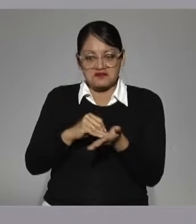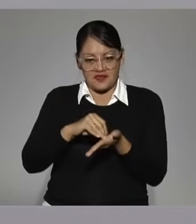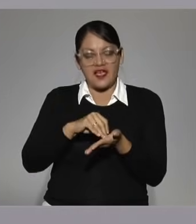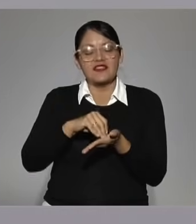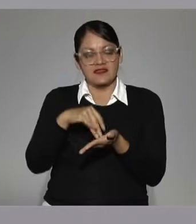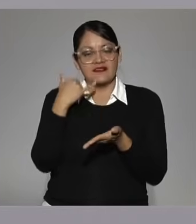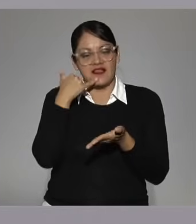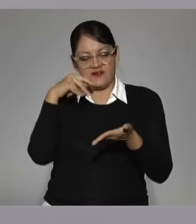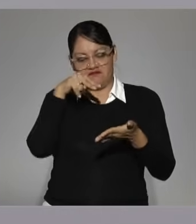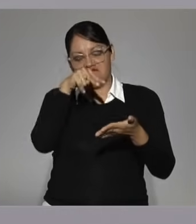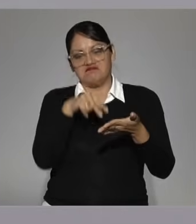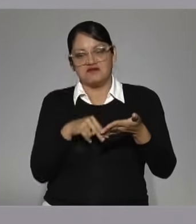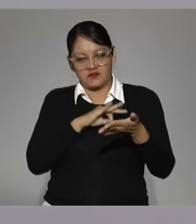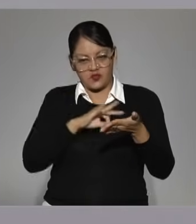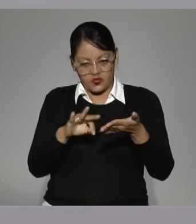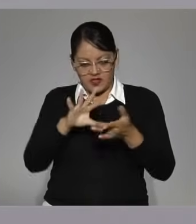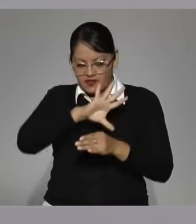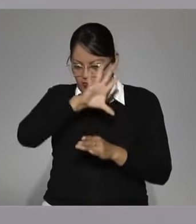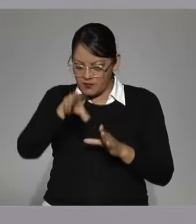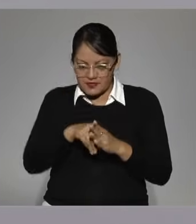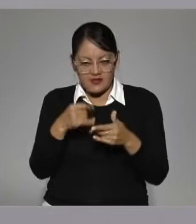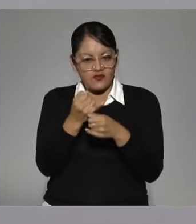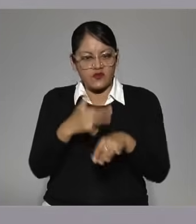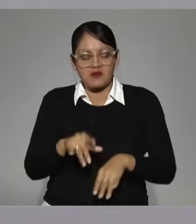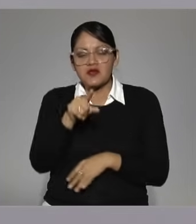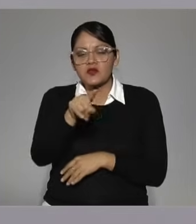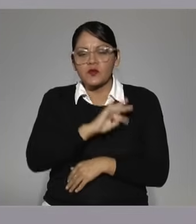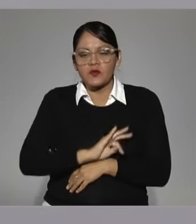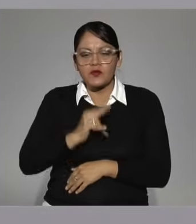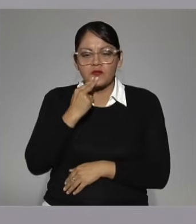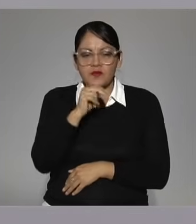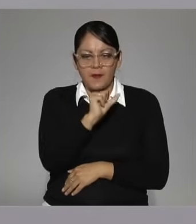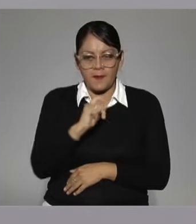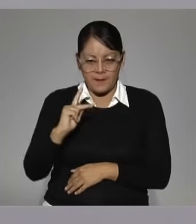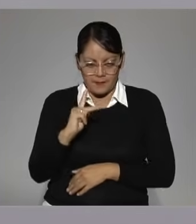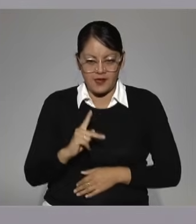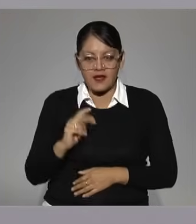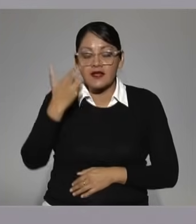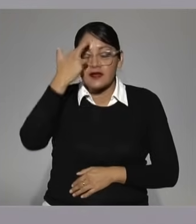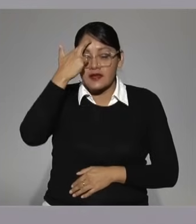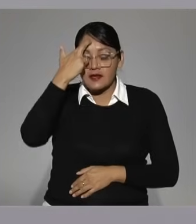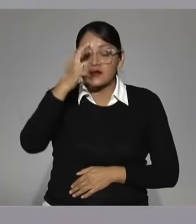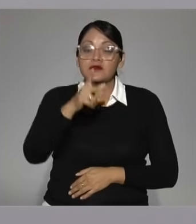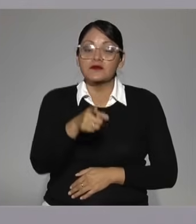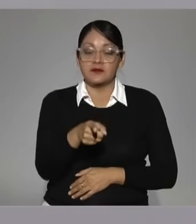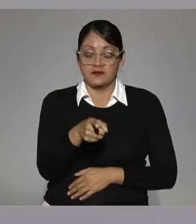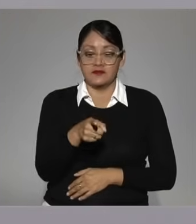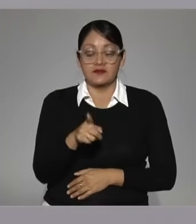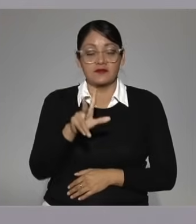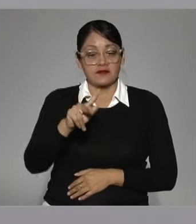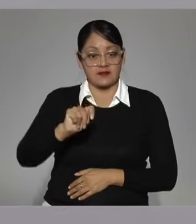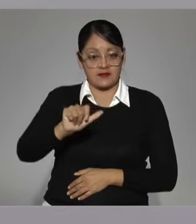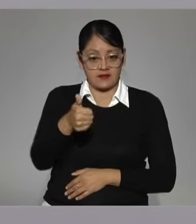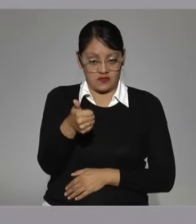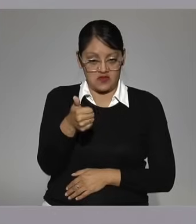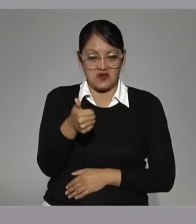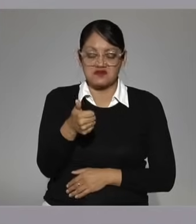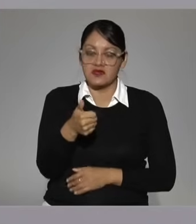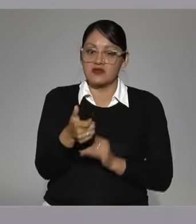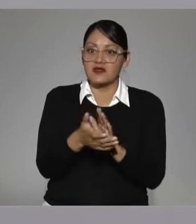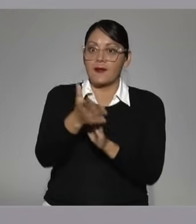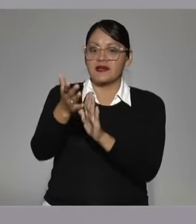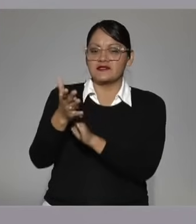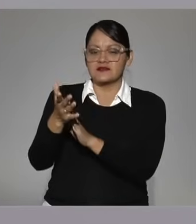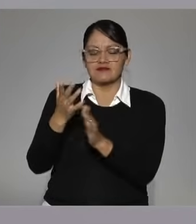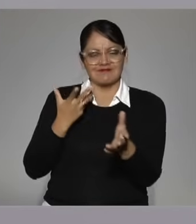contenido del 11, usted lo encuentra con esta aplicación. Y recuerde que el 11 va contigo.